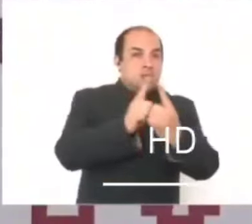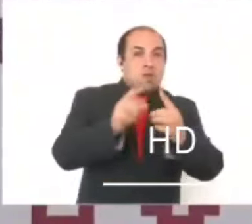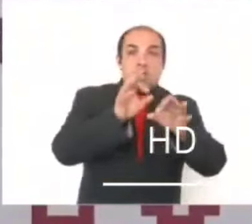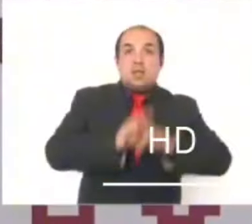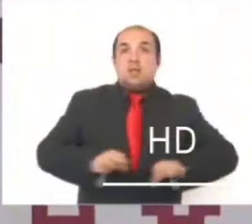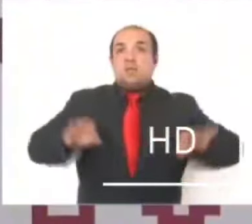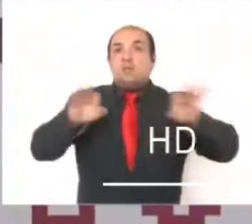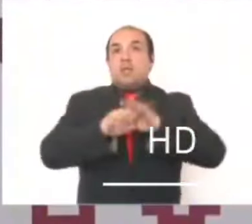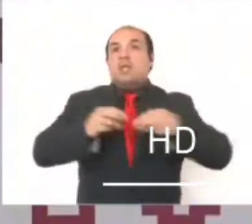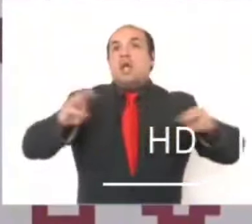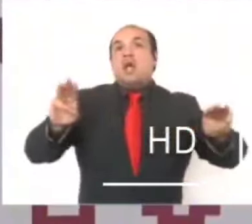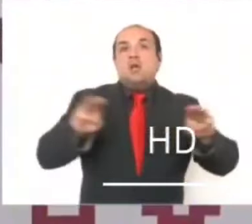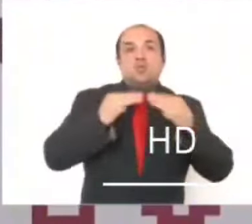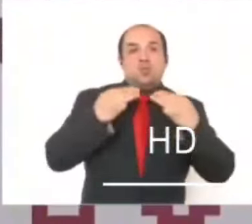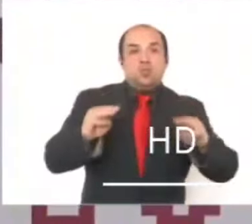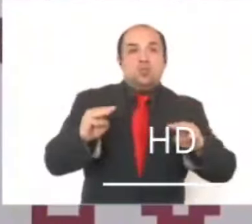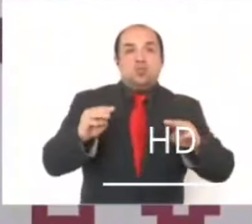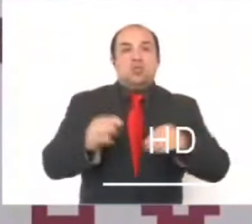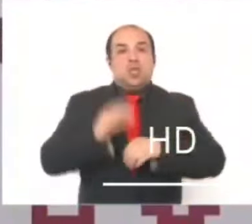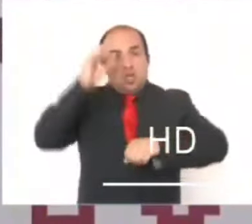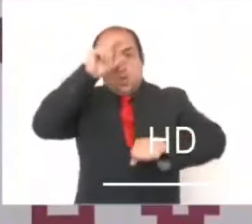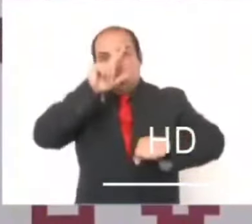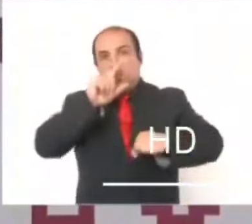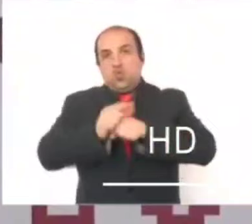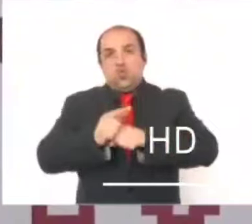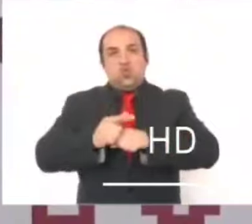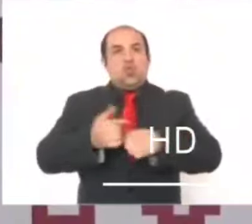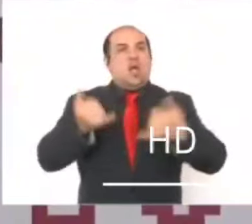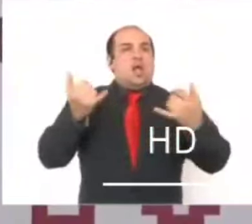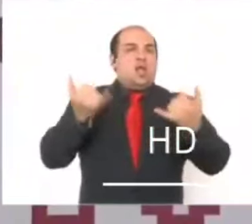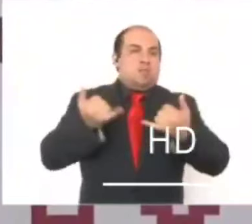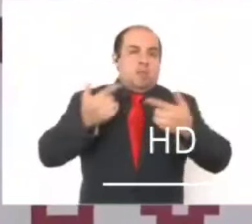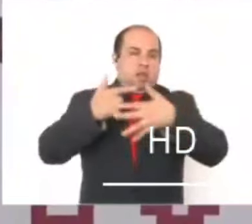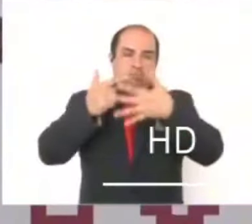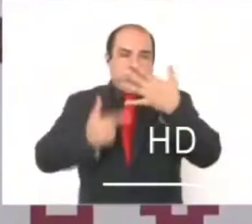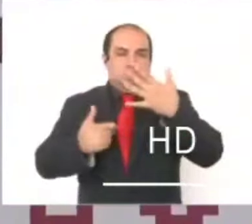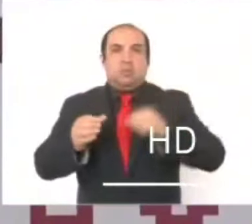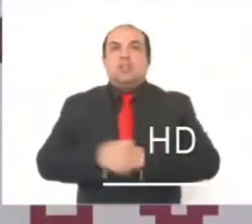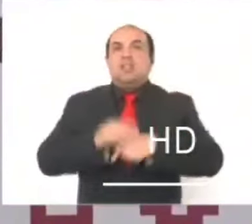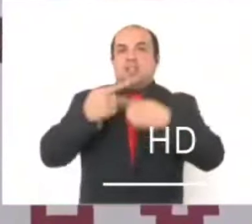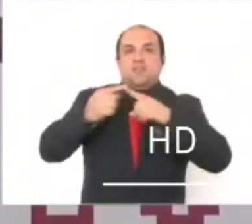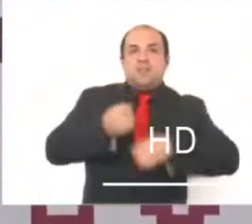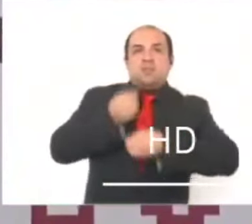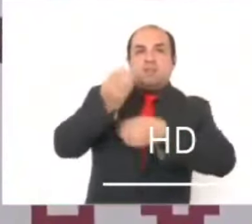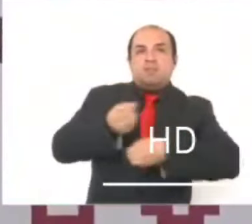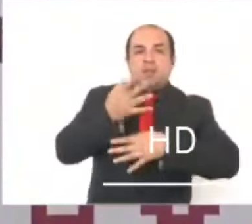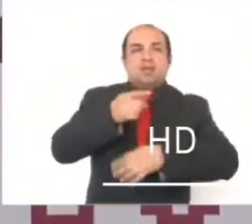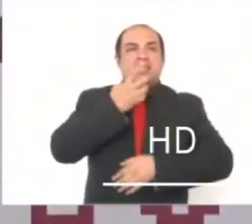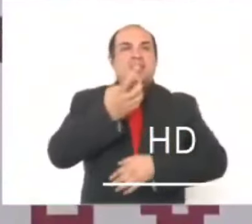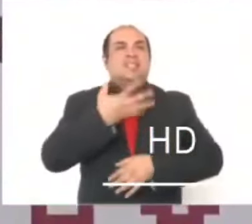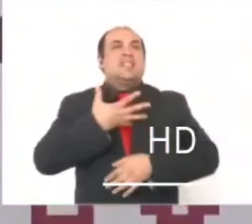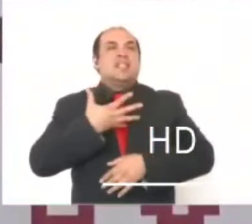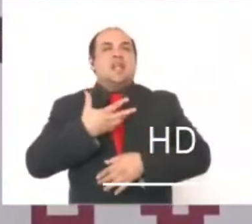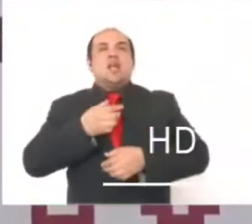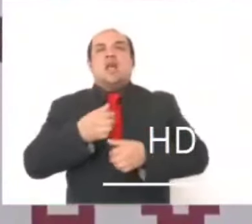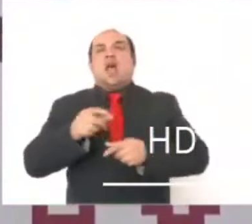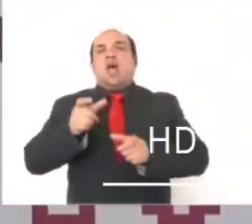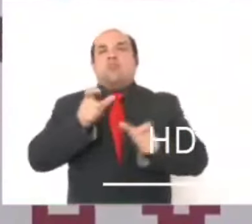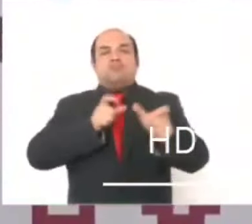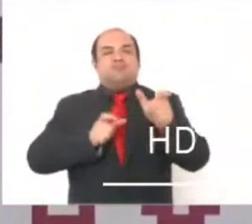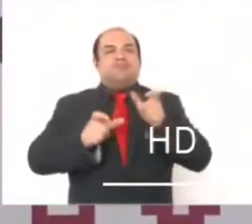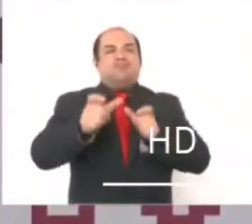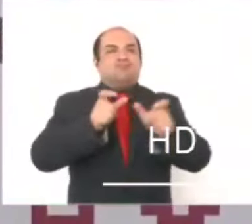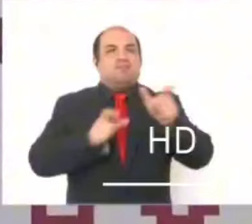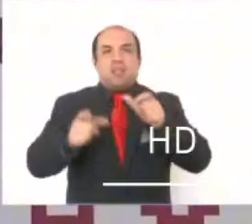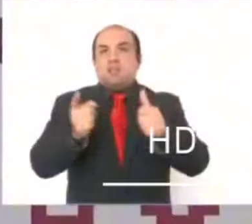la música, la contracultura, otras expresiones, por supuesto, donde el trueque fue lo principal. No era